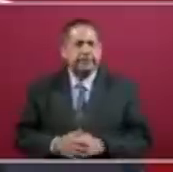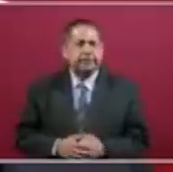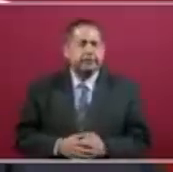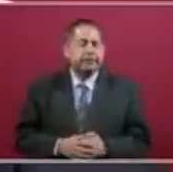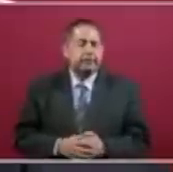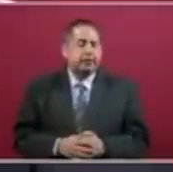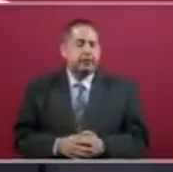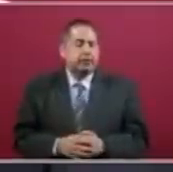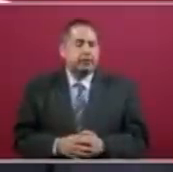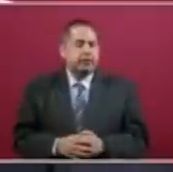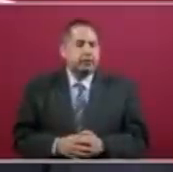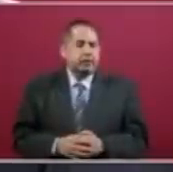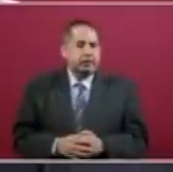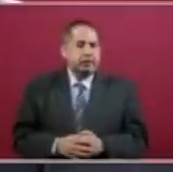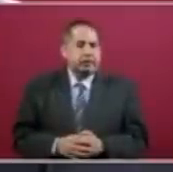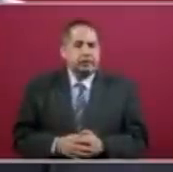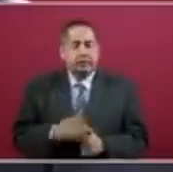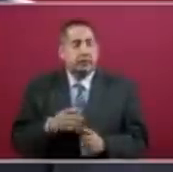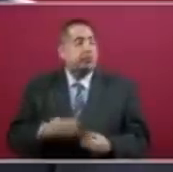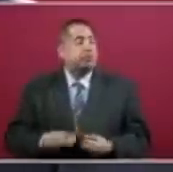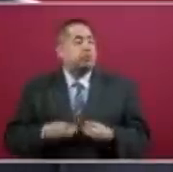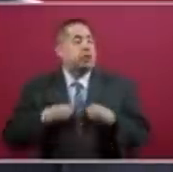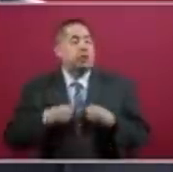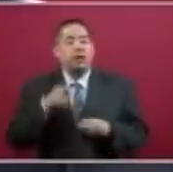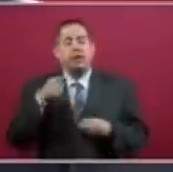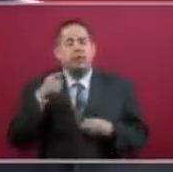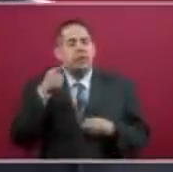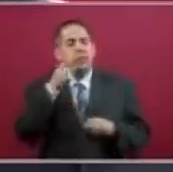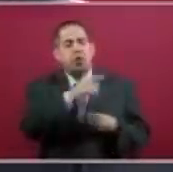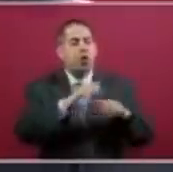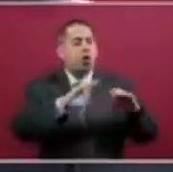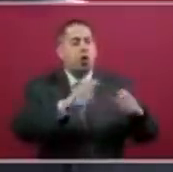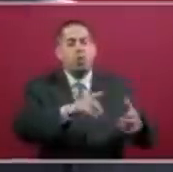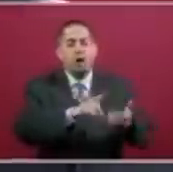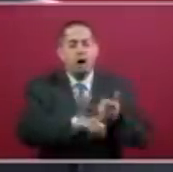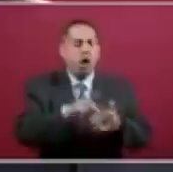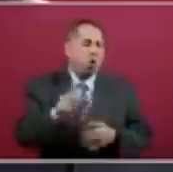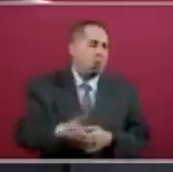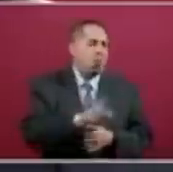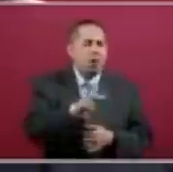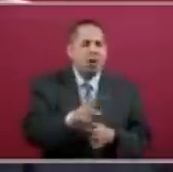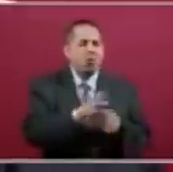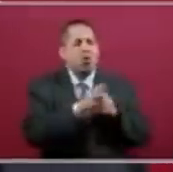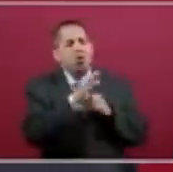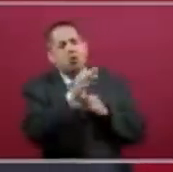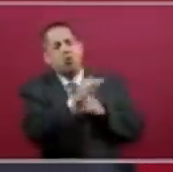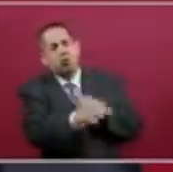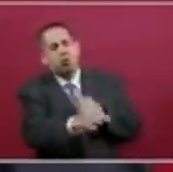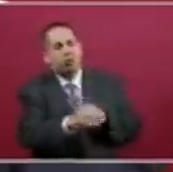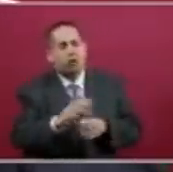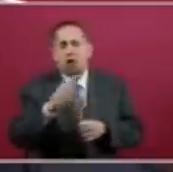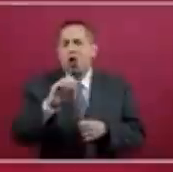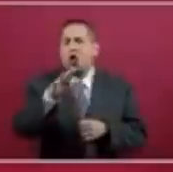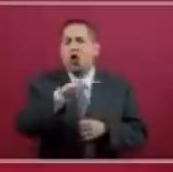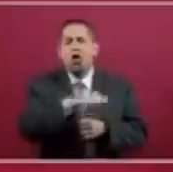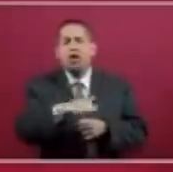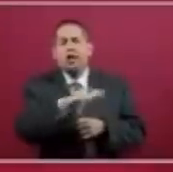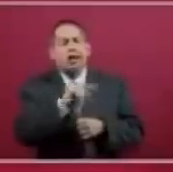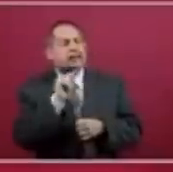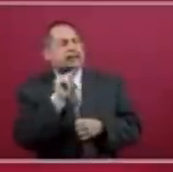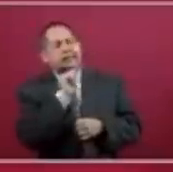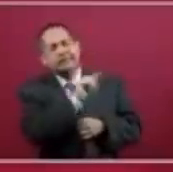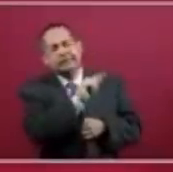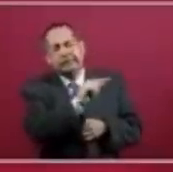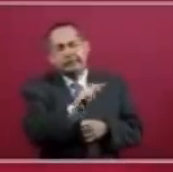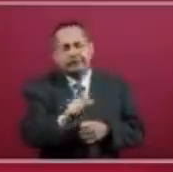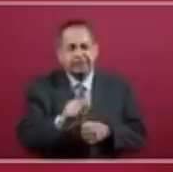a los que viven en las comunidades, en los pueblos, en los ejidos, en las colonias,